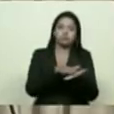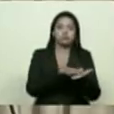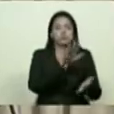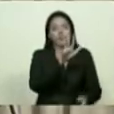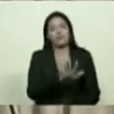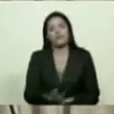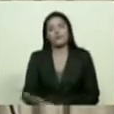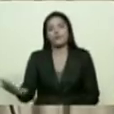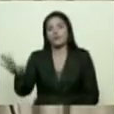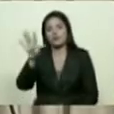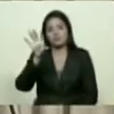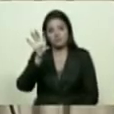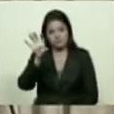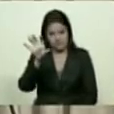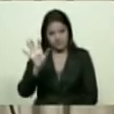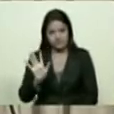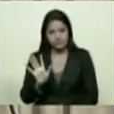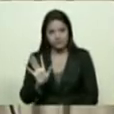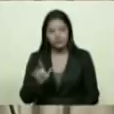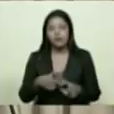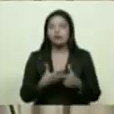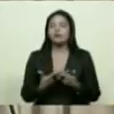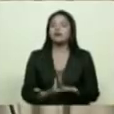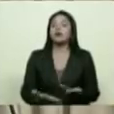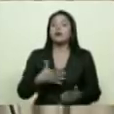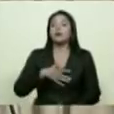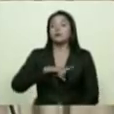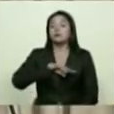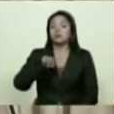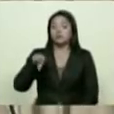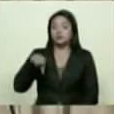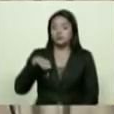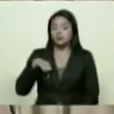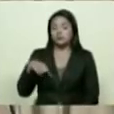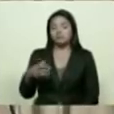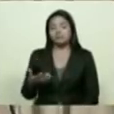De tal manera que es para nosotros